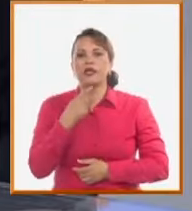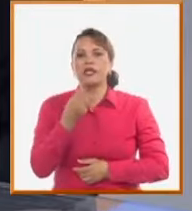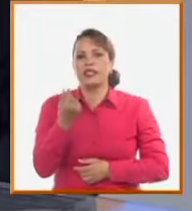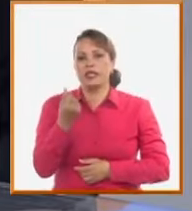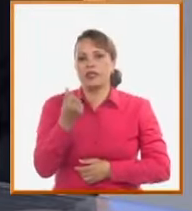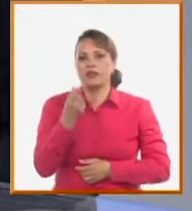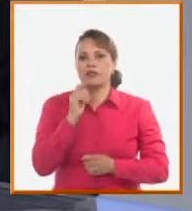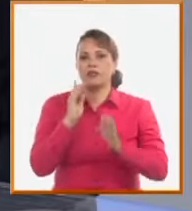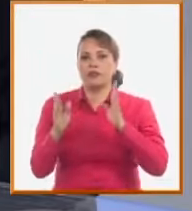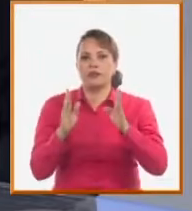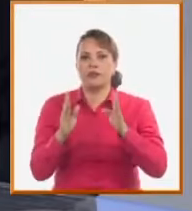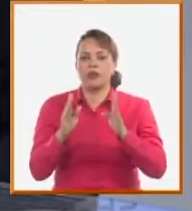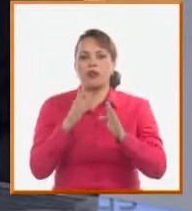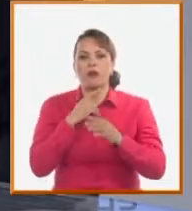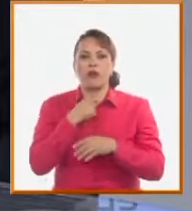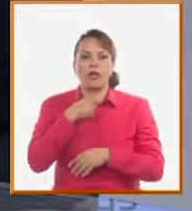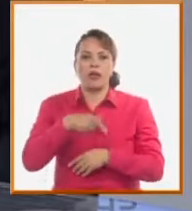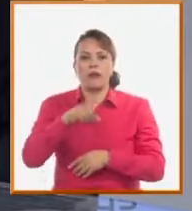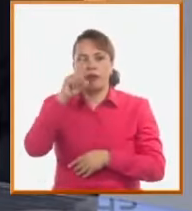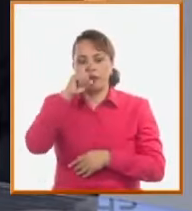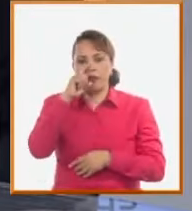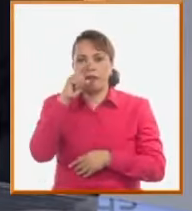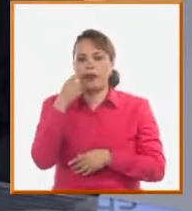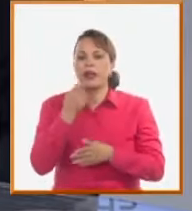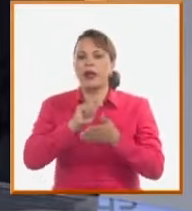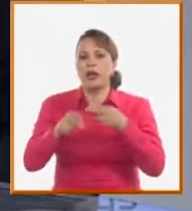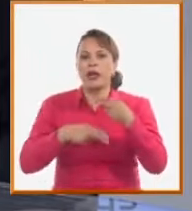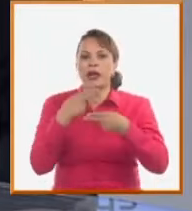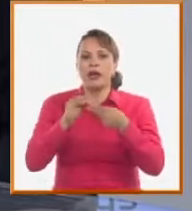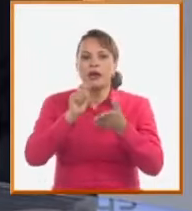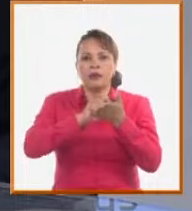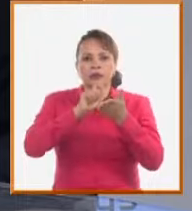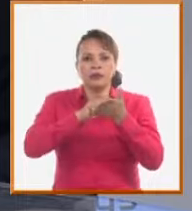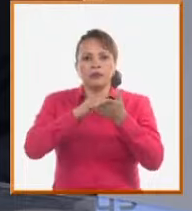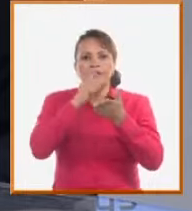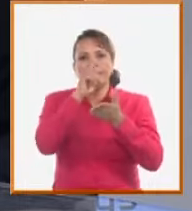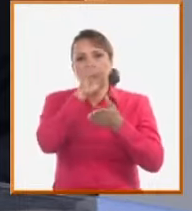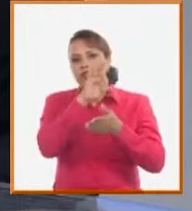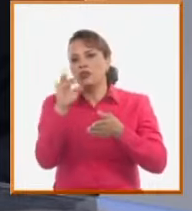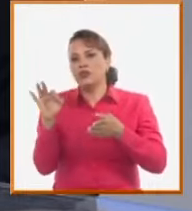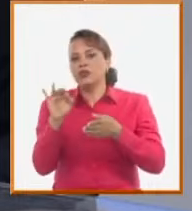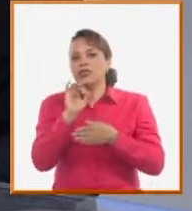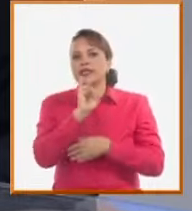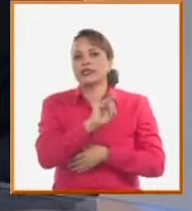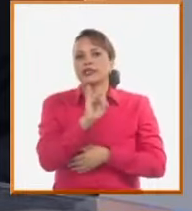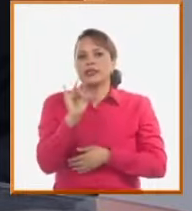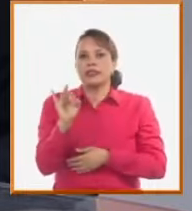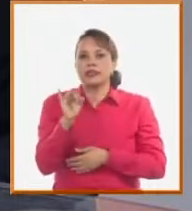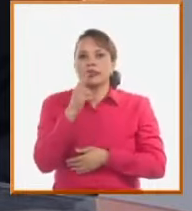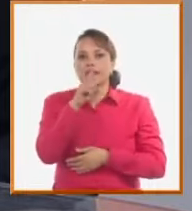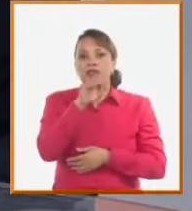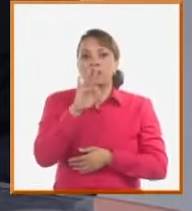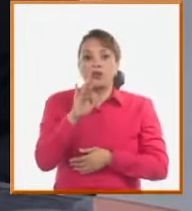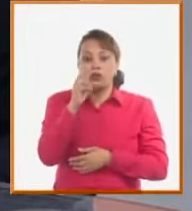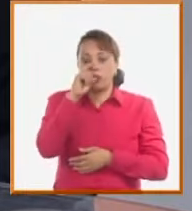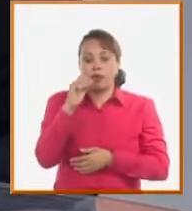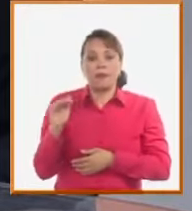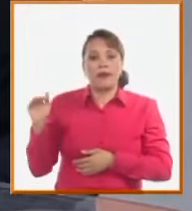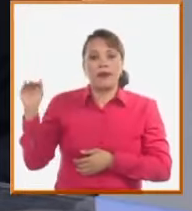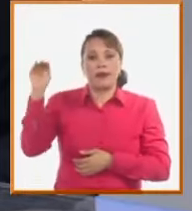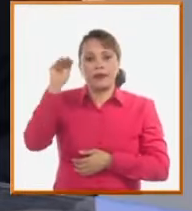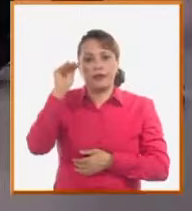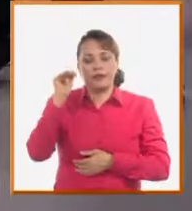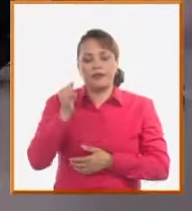la edad para poder contratar el seguro es de 18 a 77 años. 18 años, porque es cuando las personas en